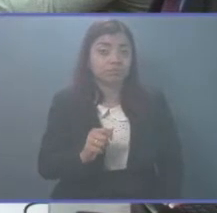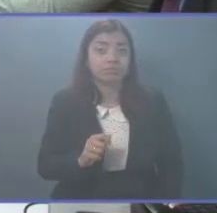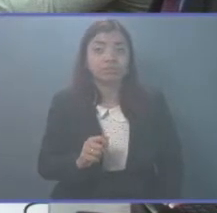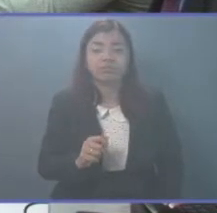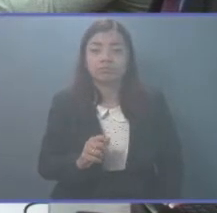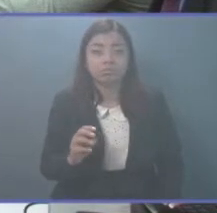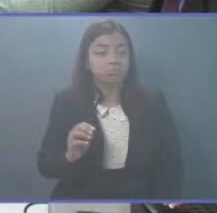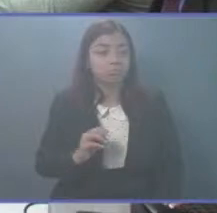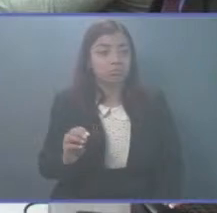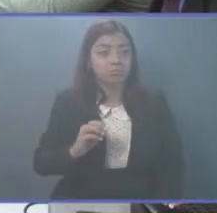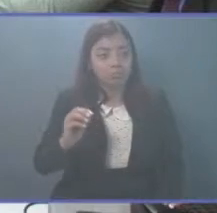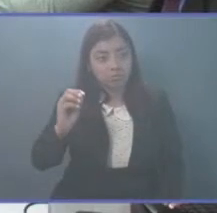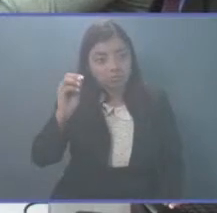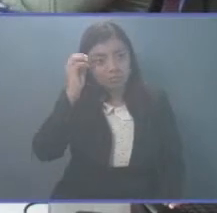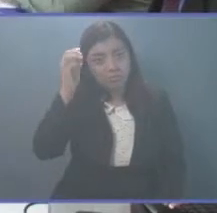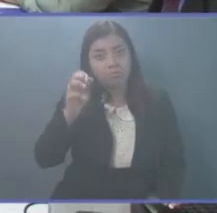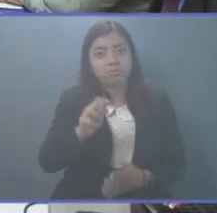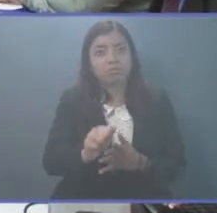No las hay.